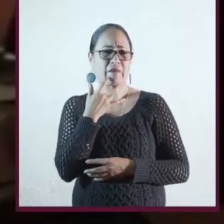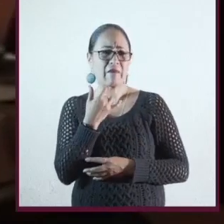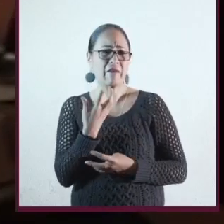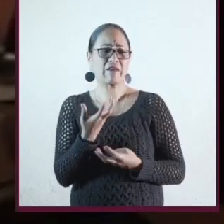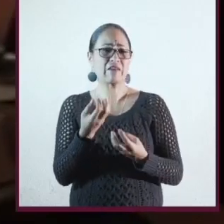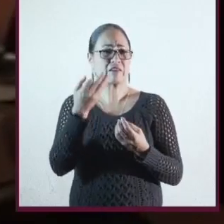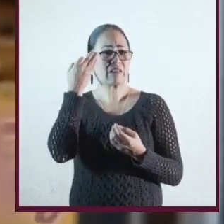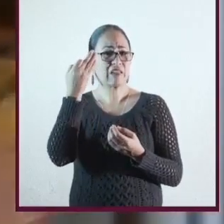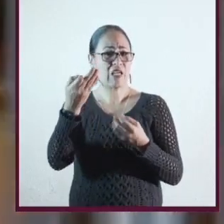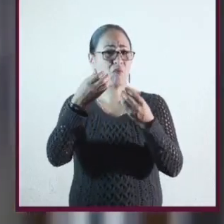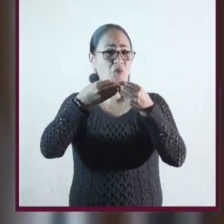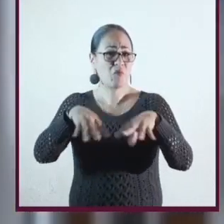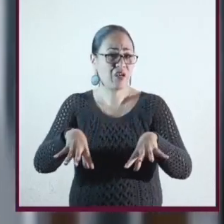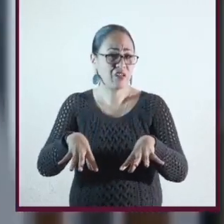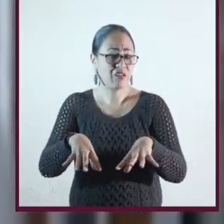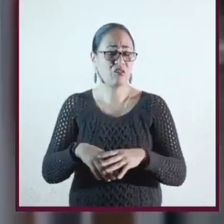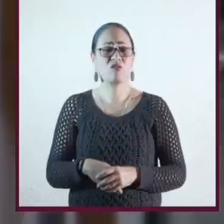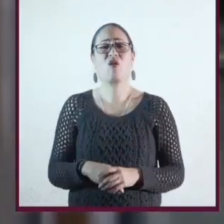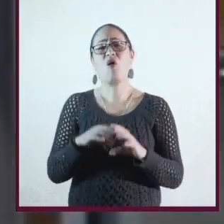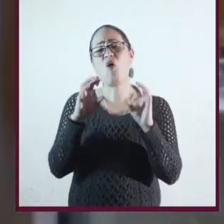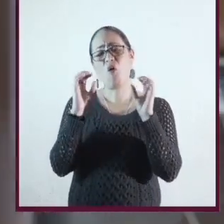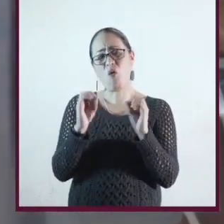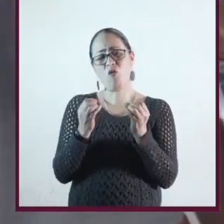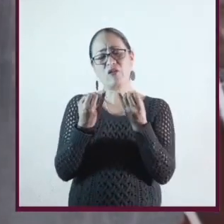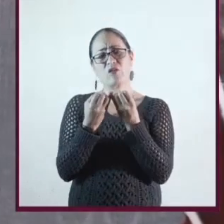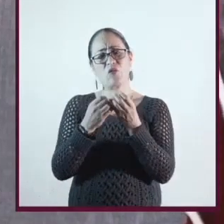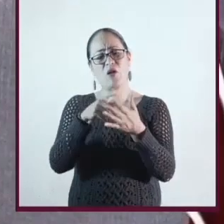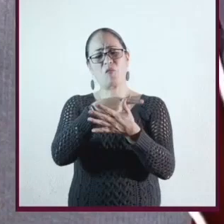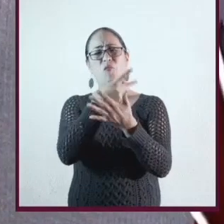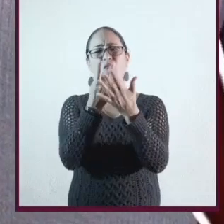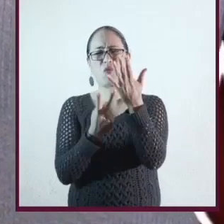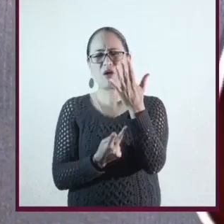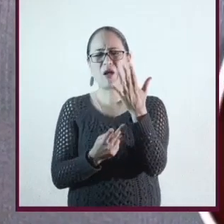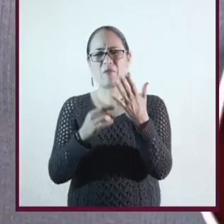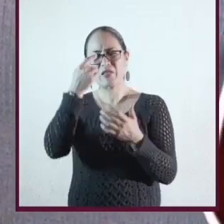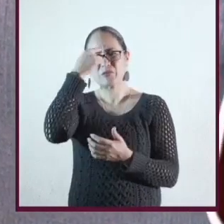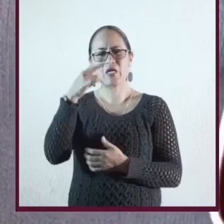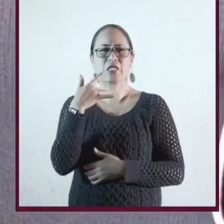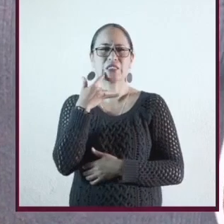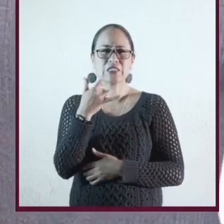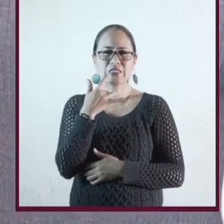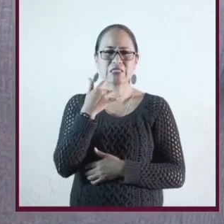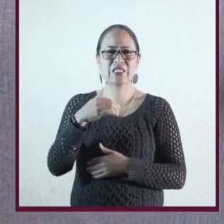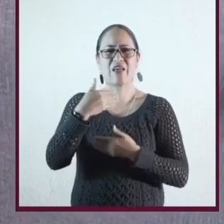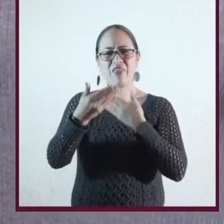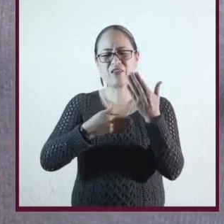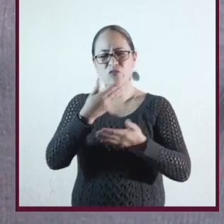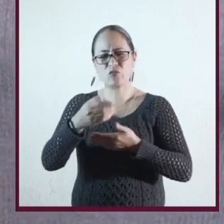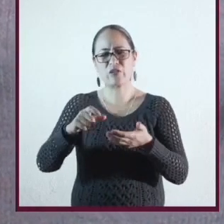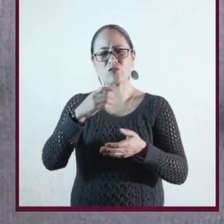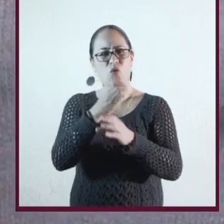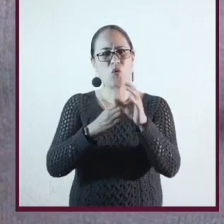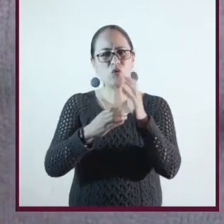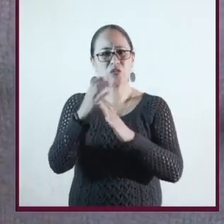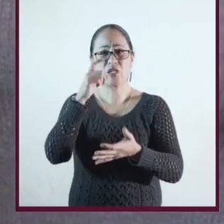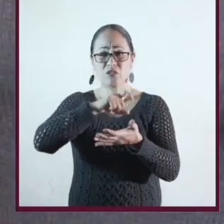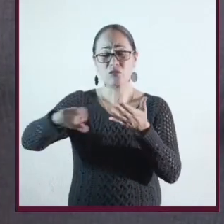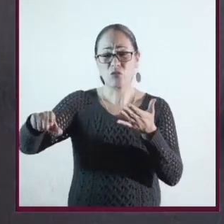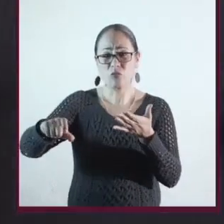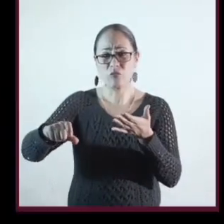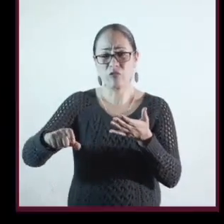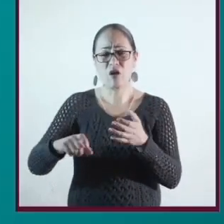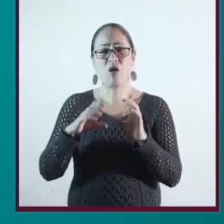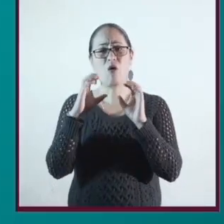de entretenimiento conducen al consumismo? ¿En dónde se dibuja la línea del entretenimiento sano y el